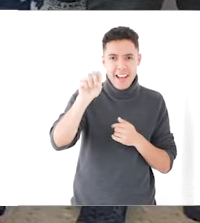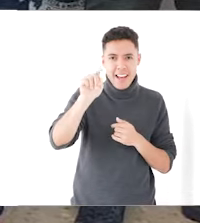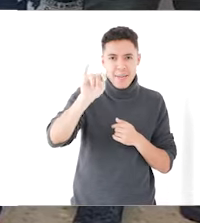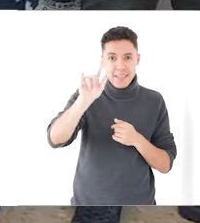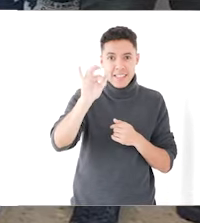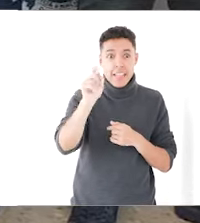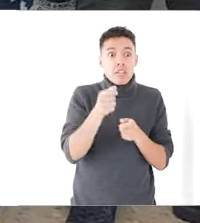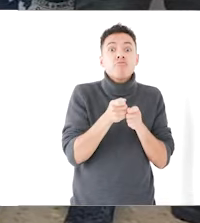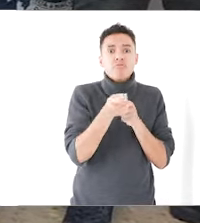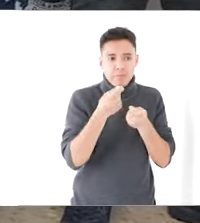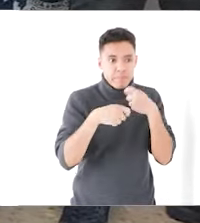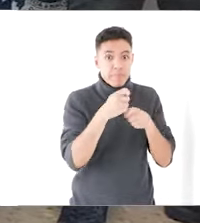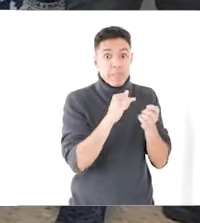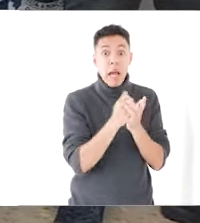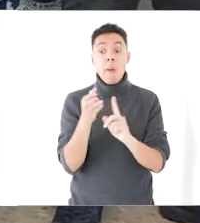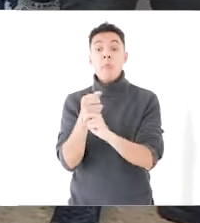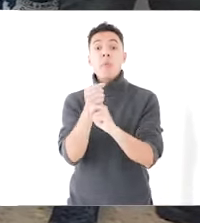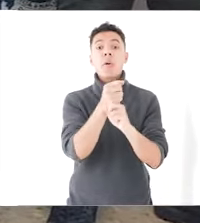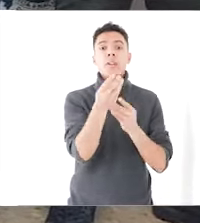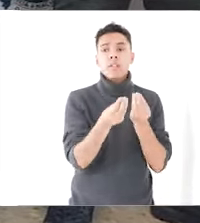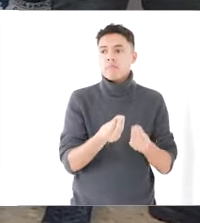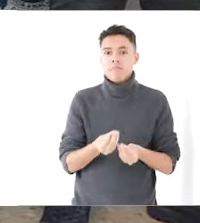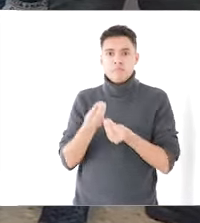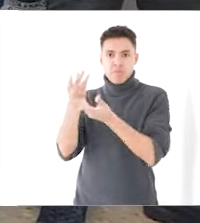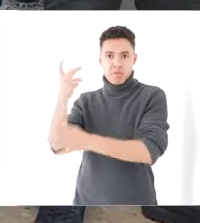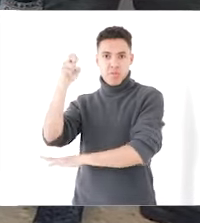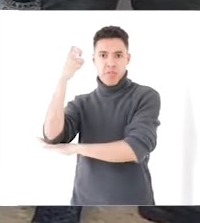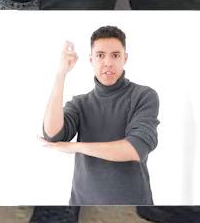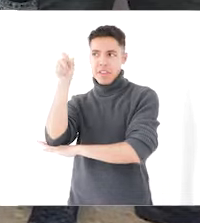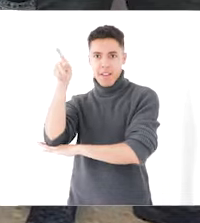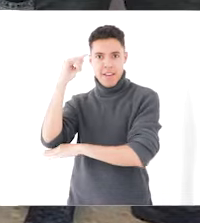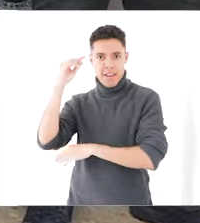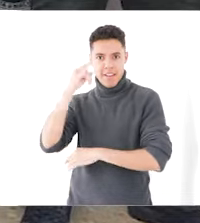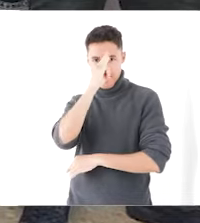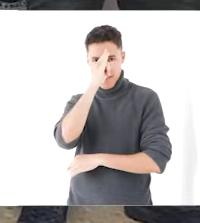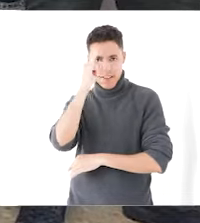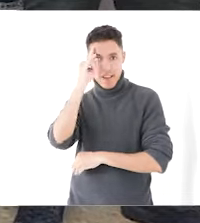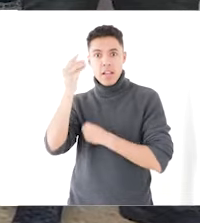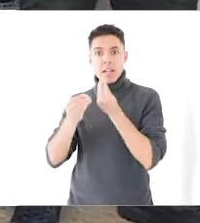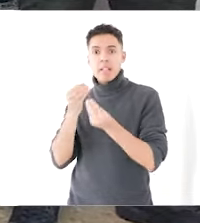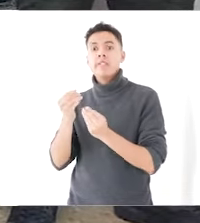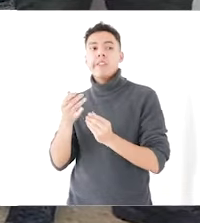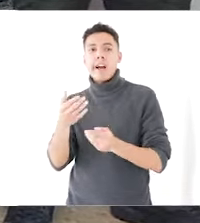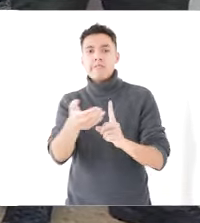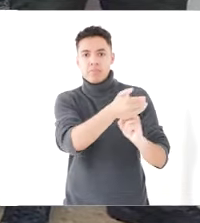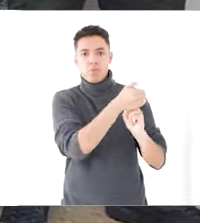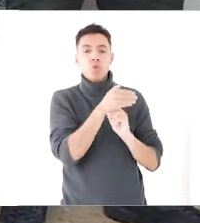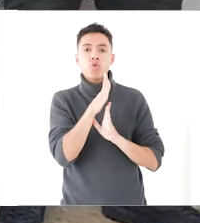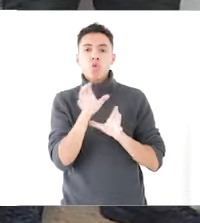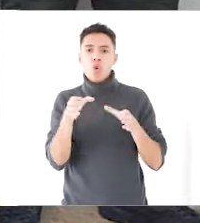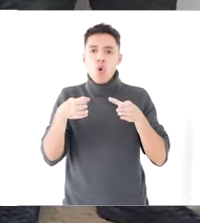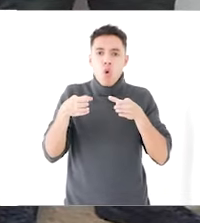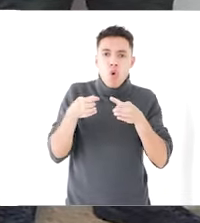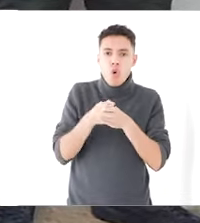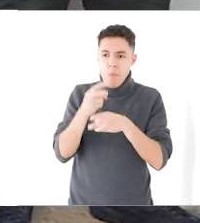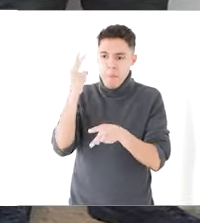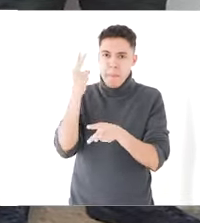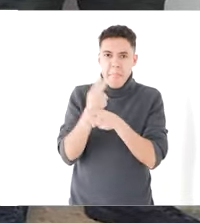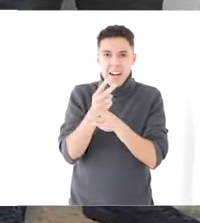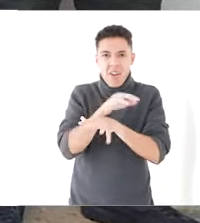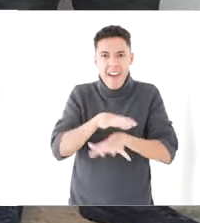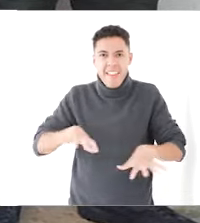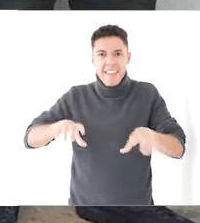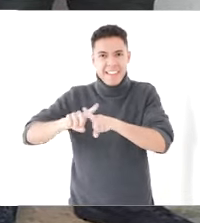institución educativa La Amistad. Los capturados fueron puestos a disposición de la Fiscalía URI de Madrid, autoridad que lo requiere por los delitos